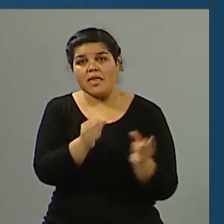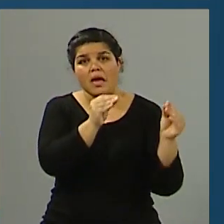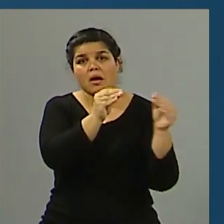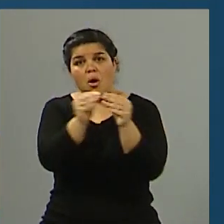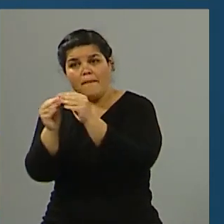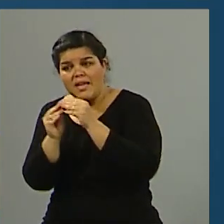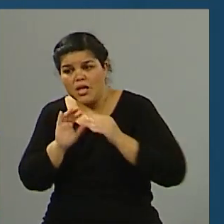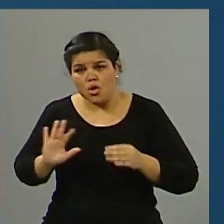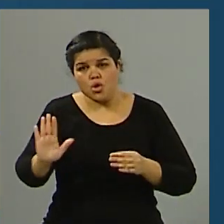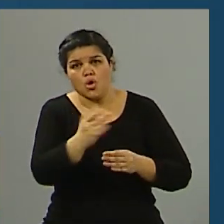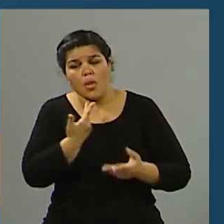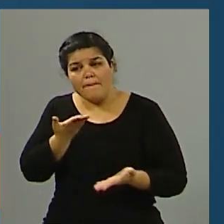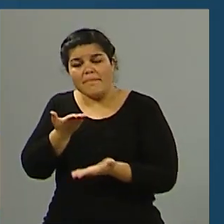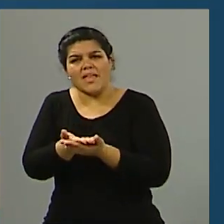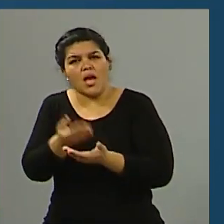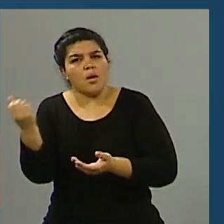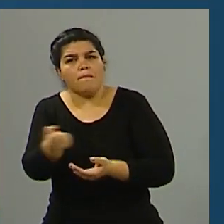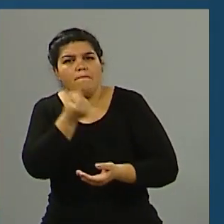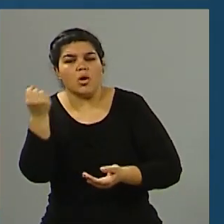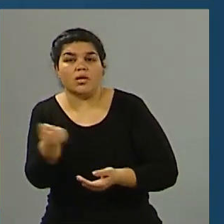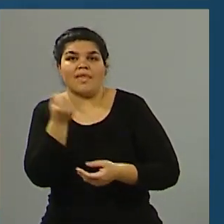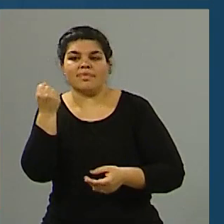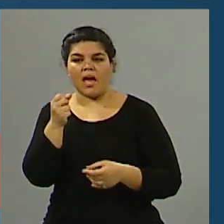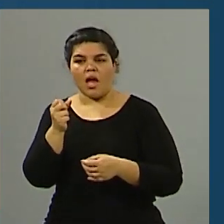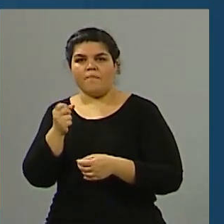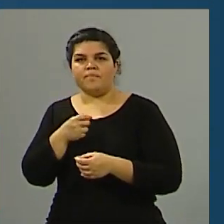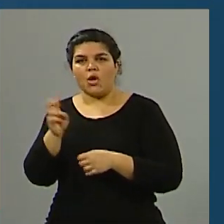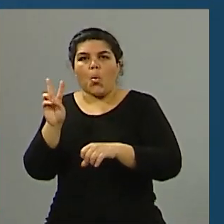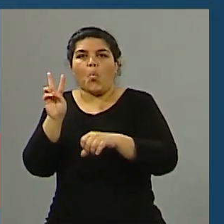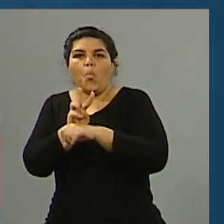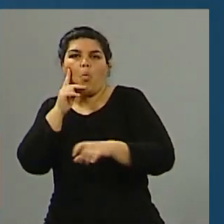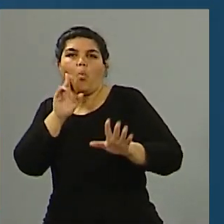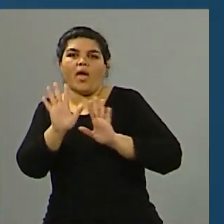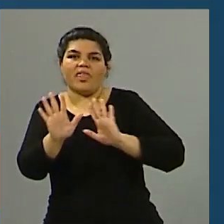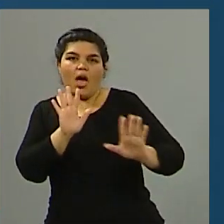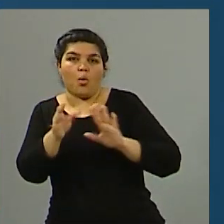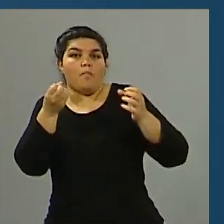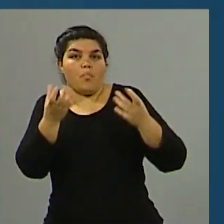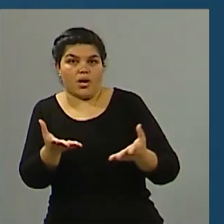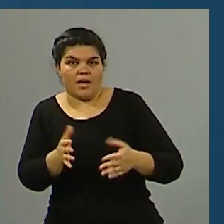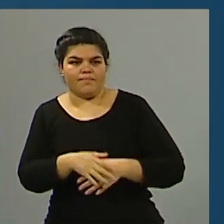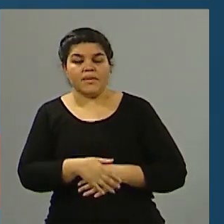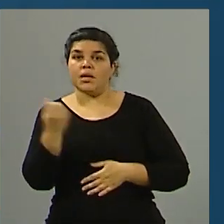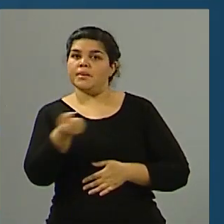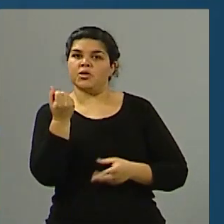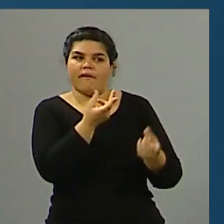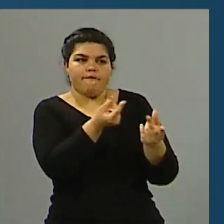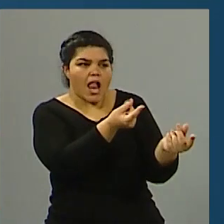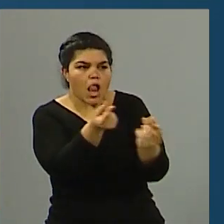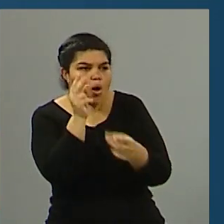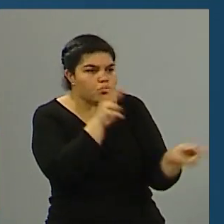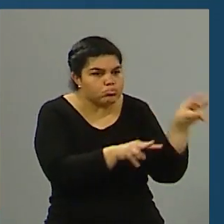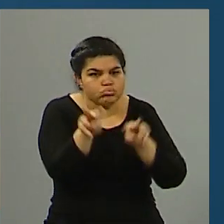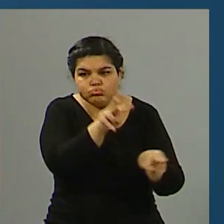cautos en la compra, porque el que mal compra, mal vende. Claro. El tema es que a veces hasta uno siente la responsabilidad de decirle eso a